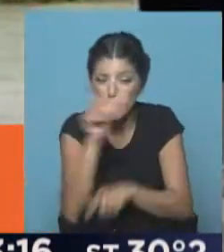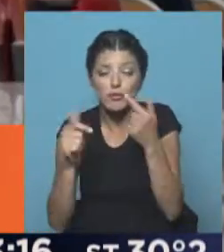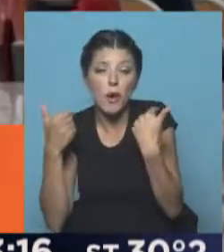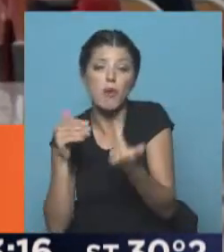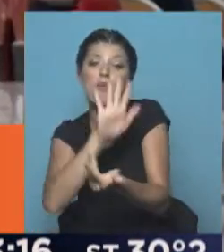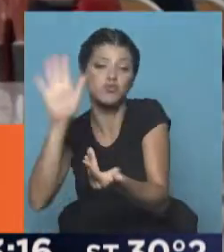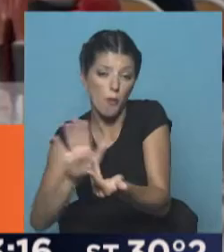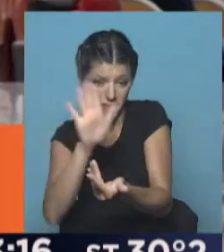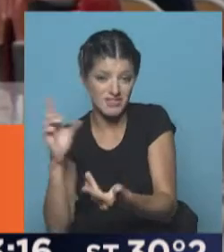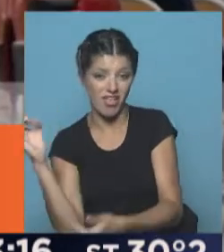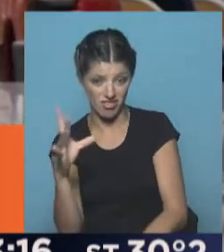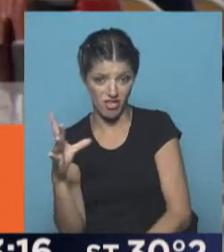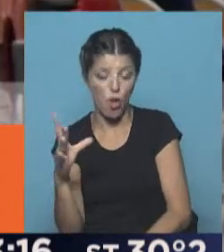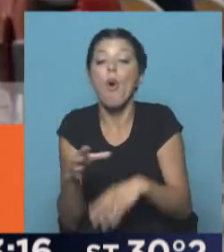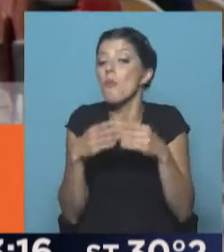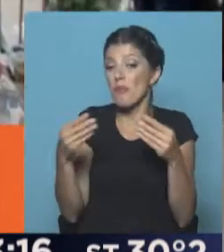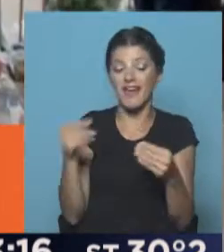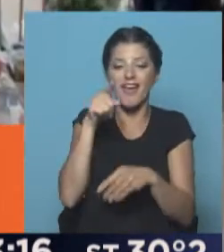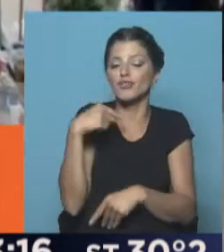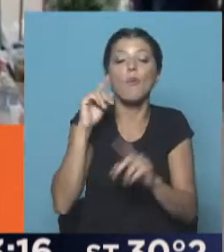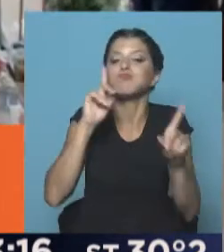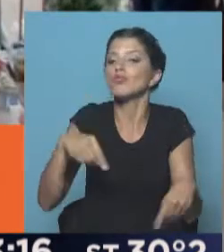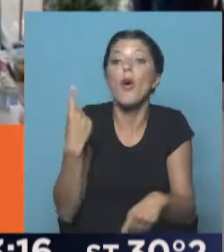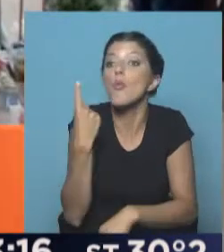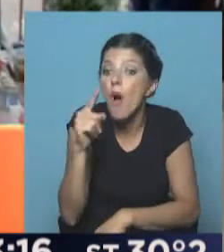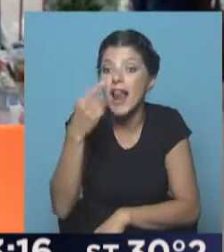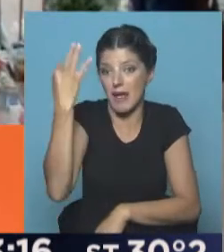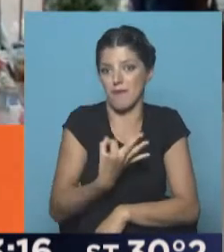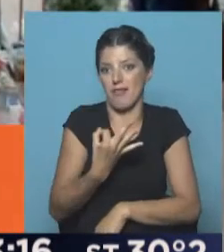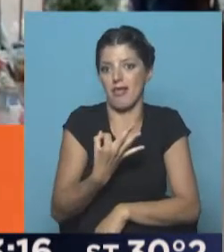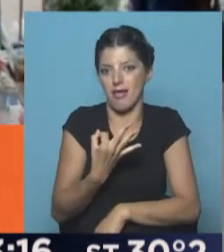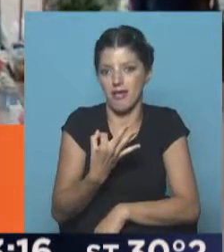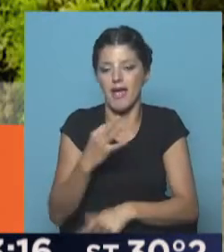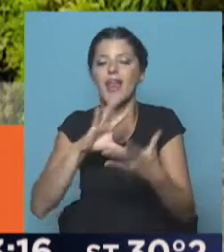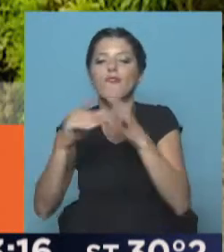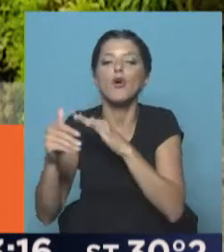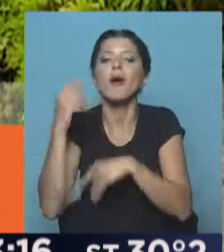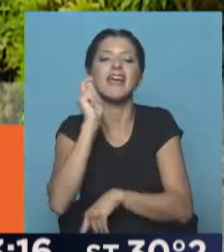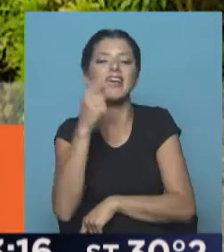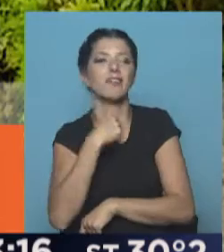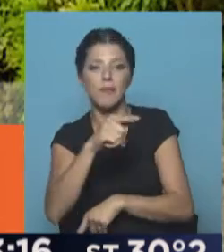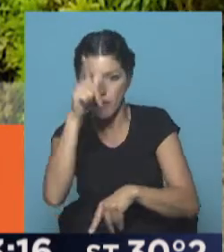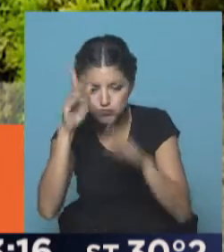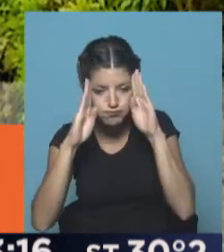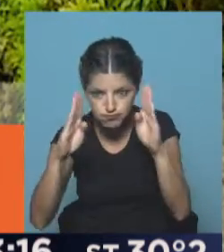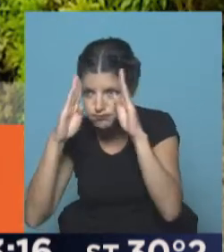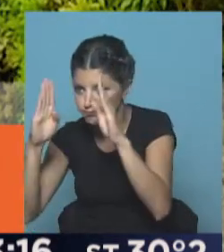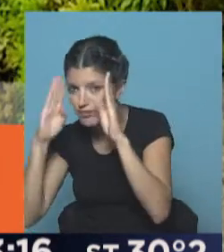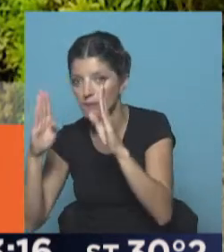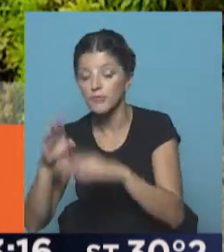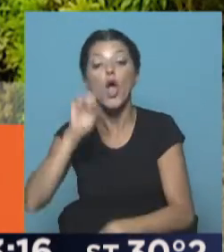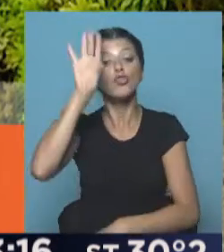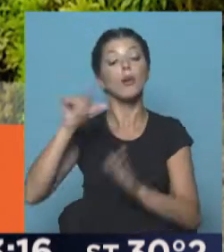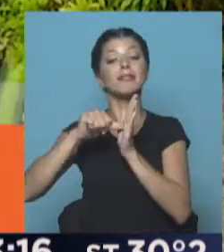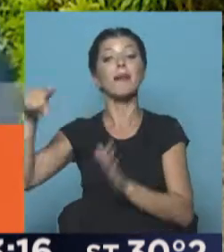atacantes, precisamente porque no pueden determinar cuál es el universo a vigilar. Solo en Alemania habría al